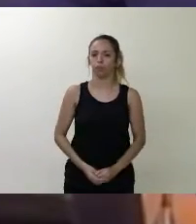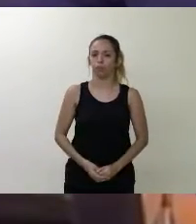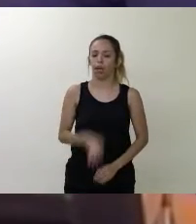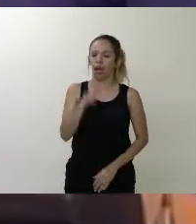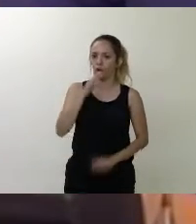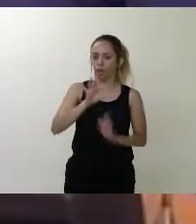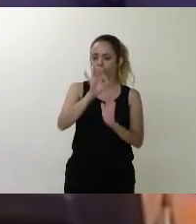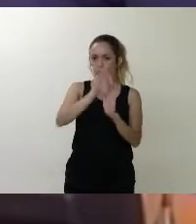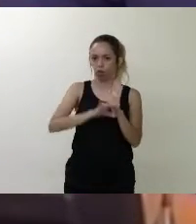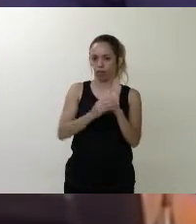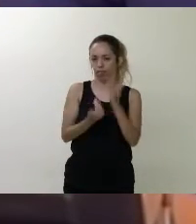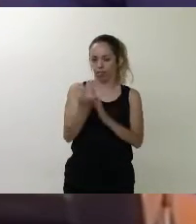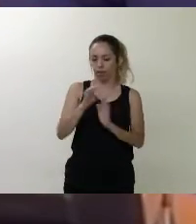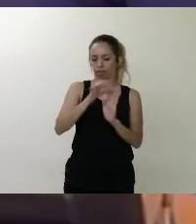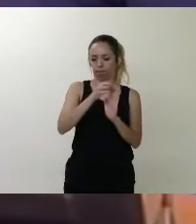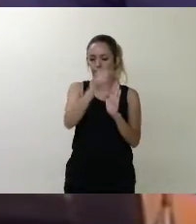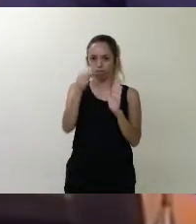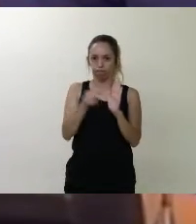al siguiente